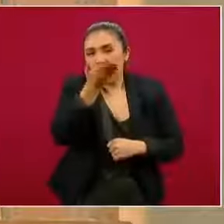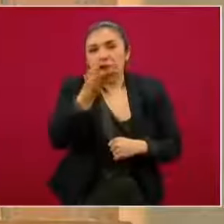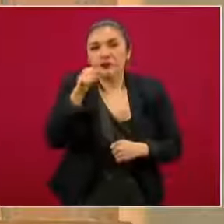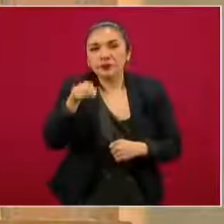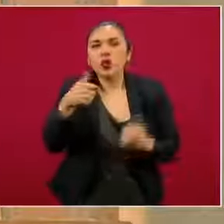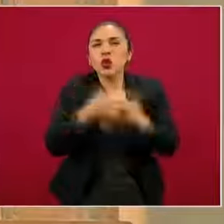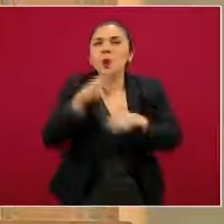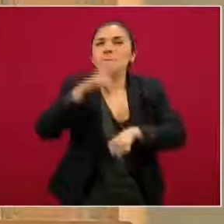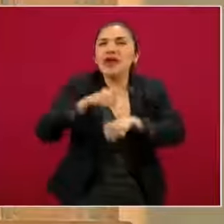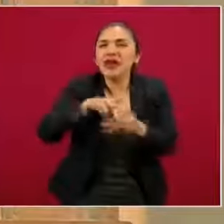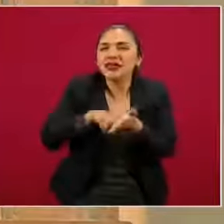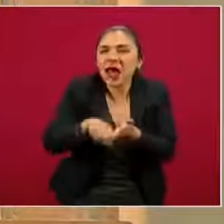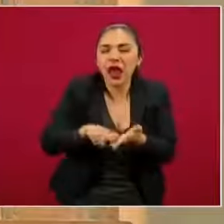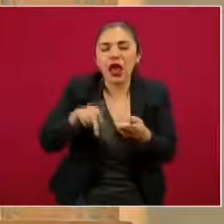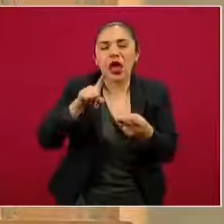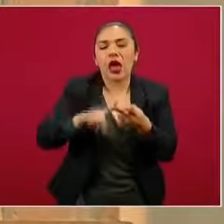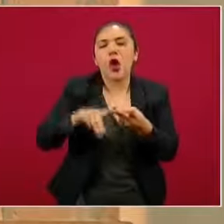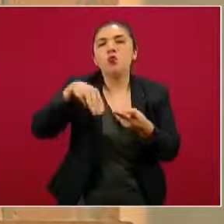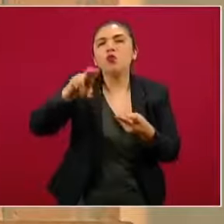a Piedras Negras, Musquis,